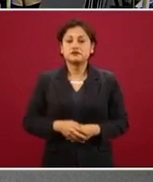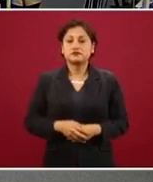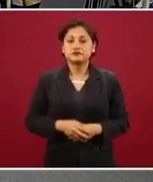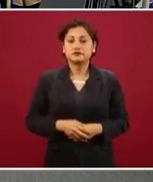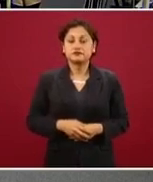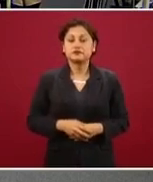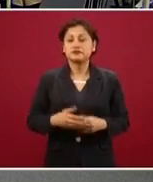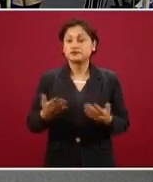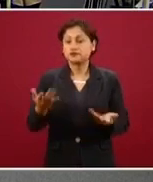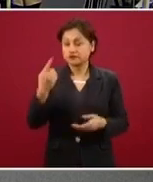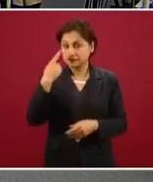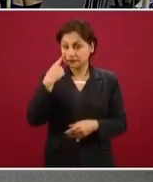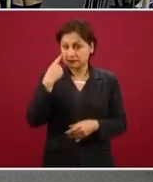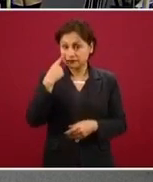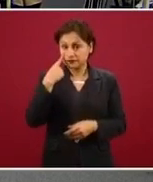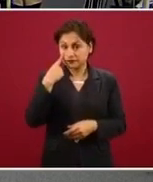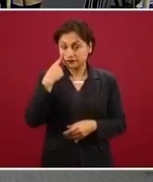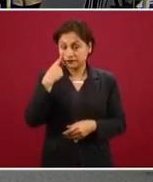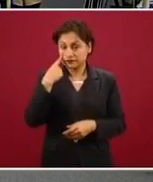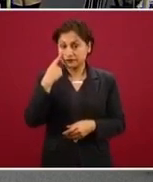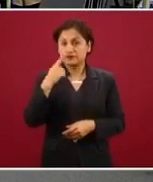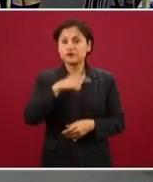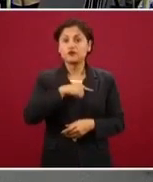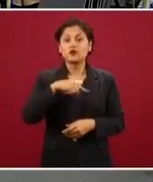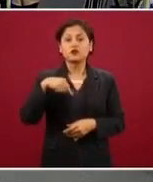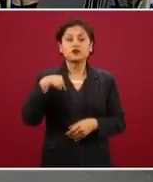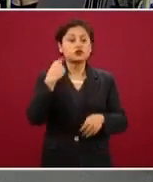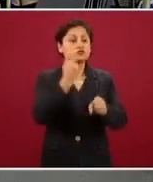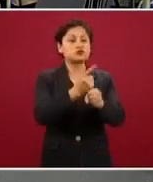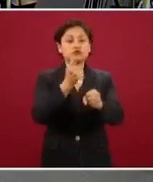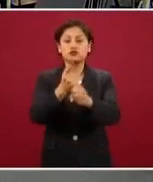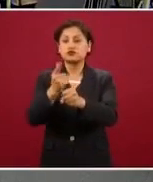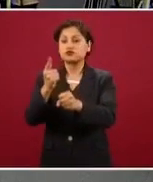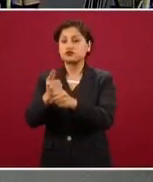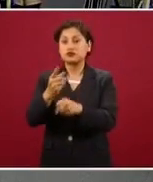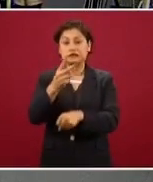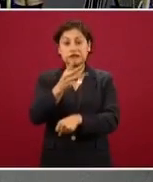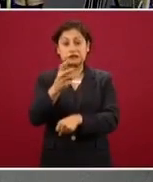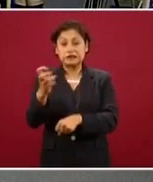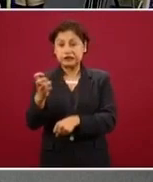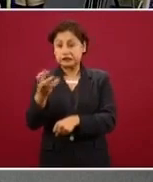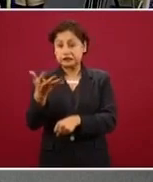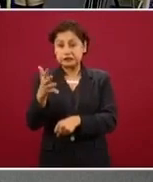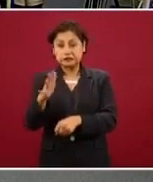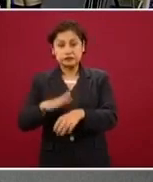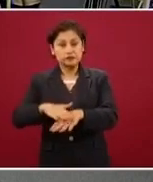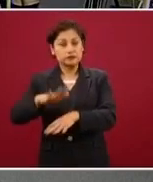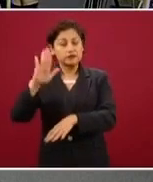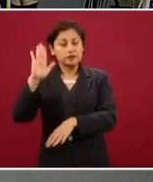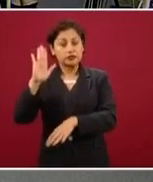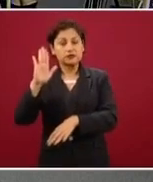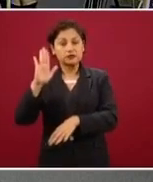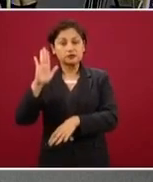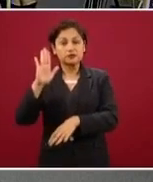general, encontramos más de 300, en general.